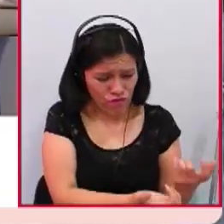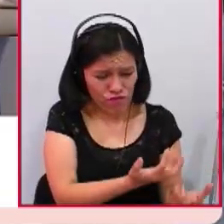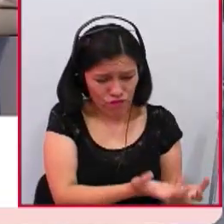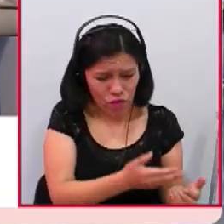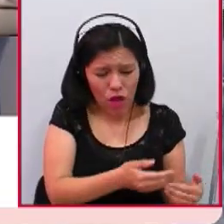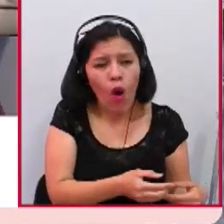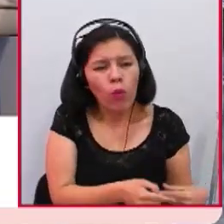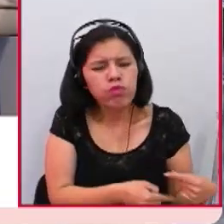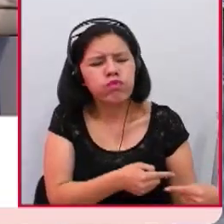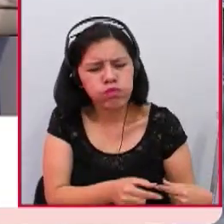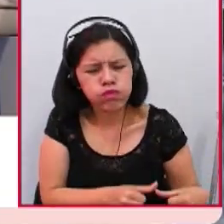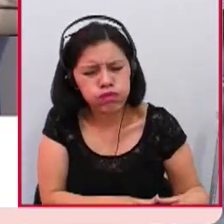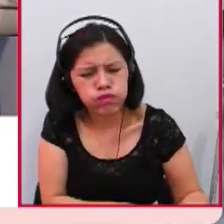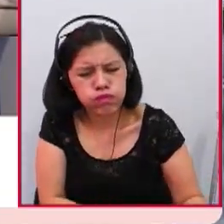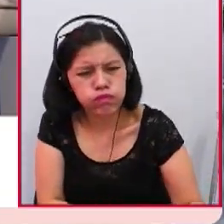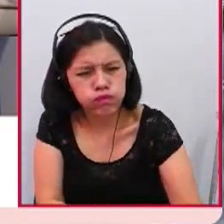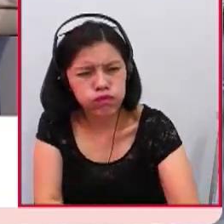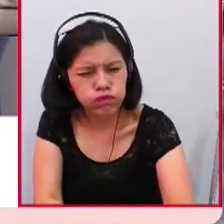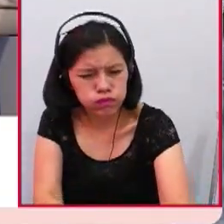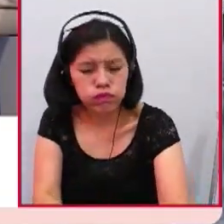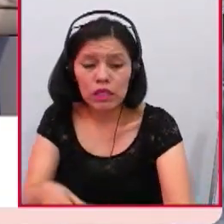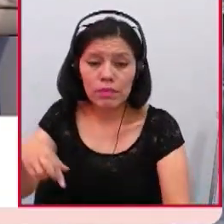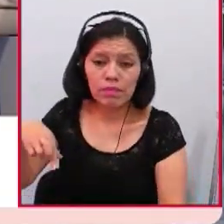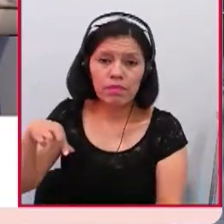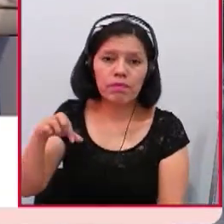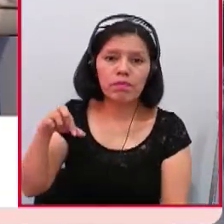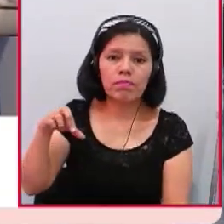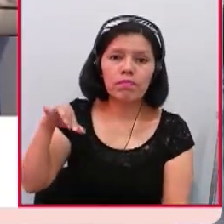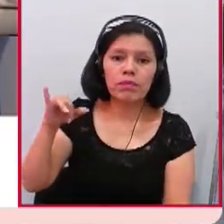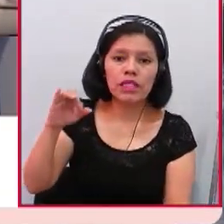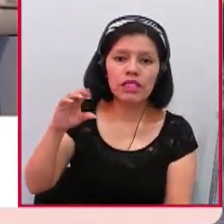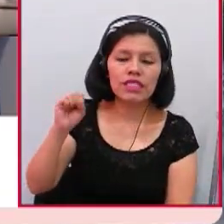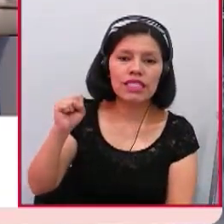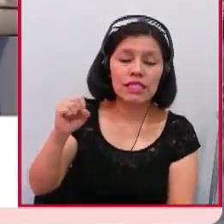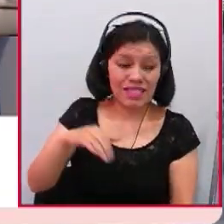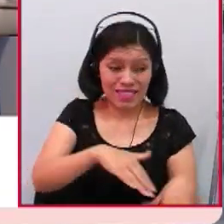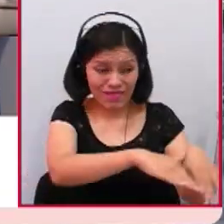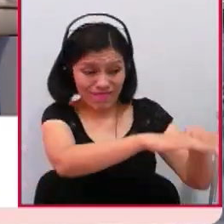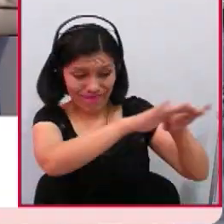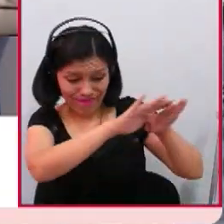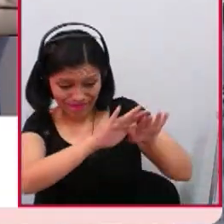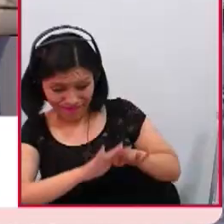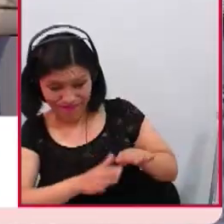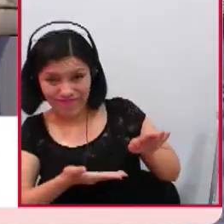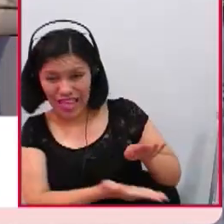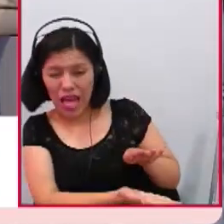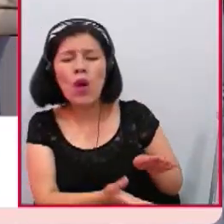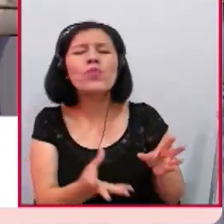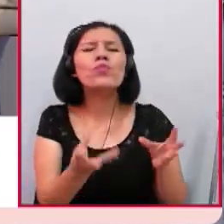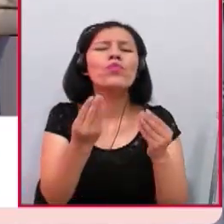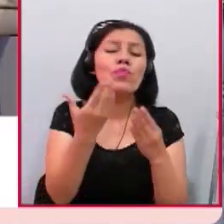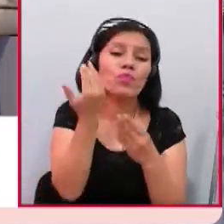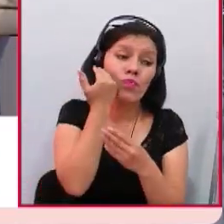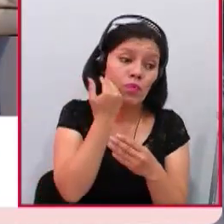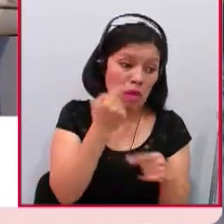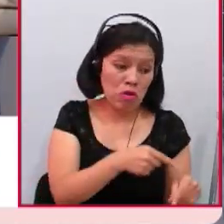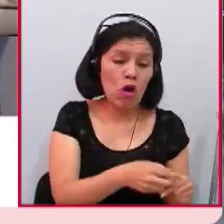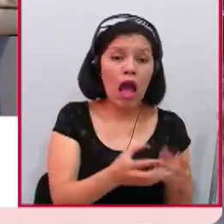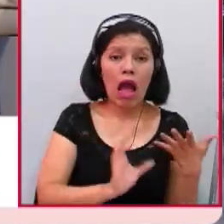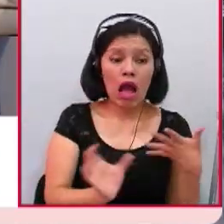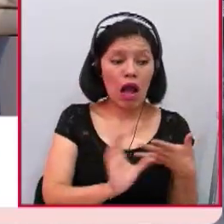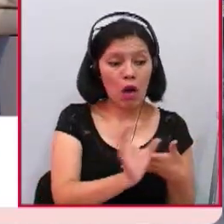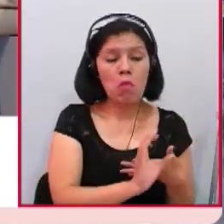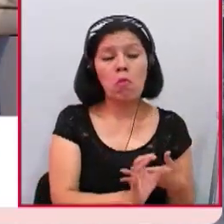ventajas, pero también el Peirce-Smith. El Peirce-Smith es conocido como un reactor muy antiguo, ¿no?, pero que tiene características muy